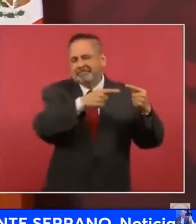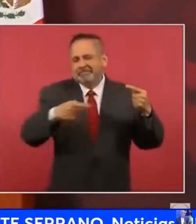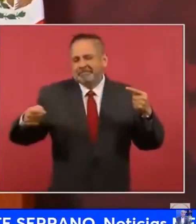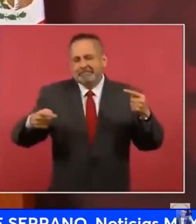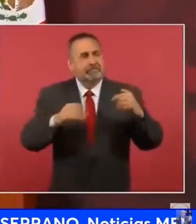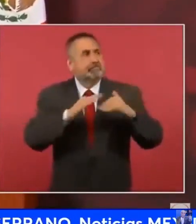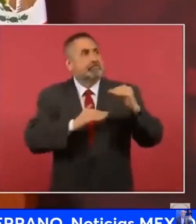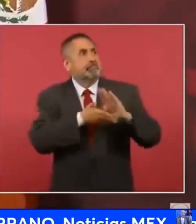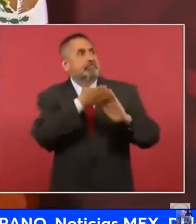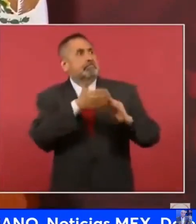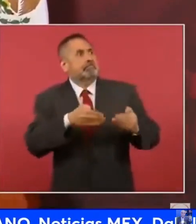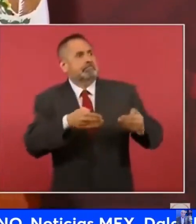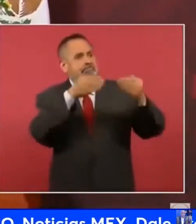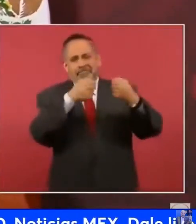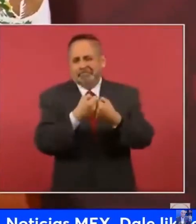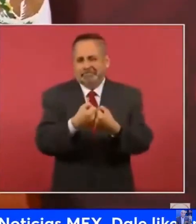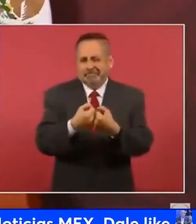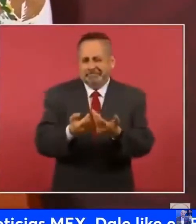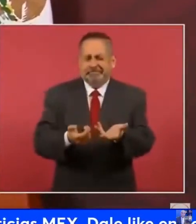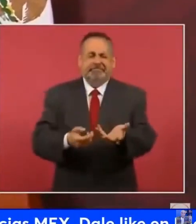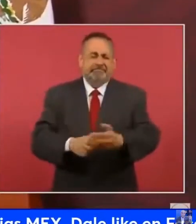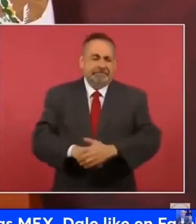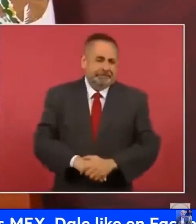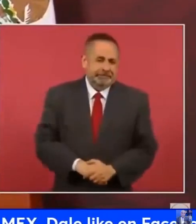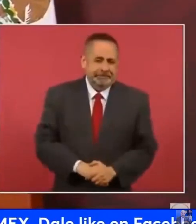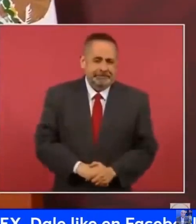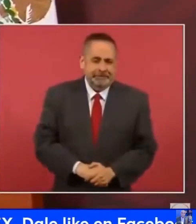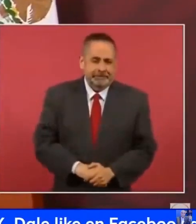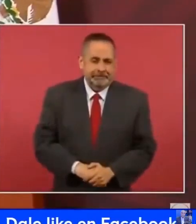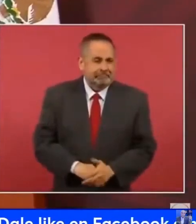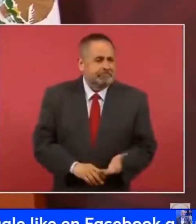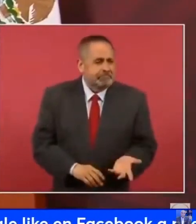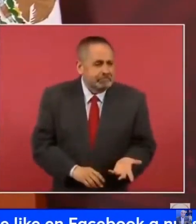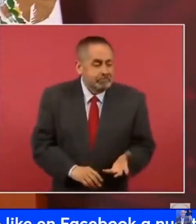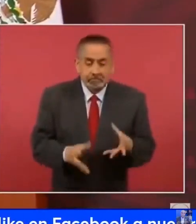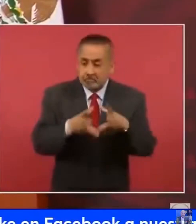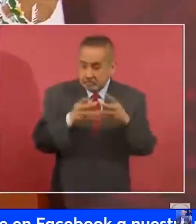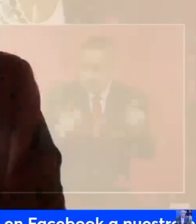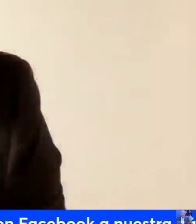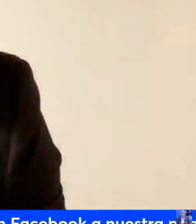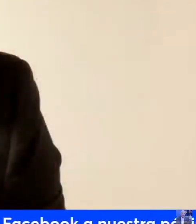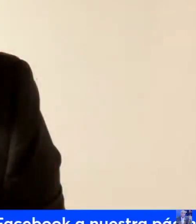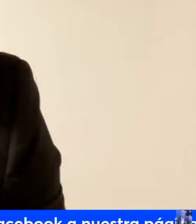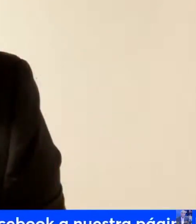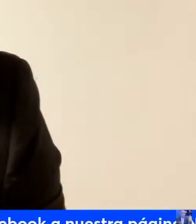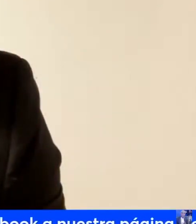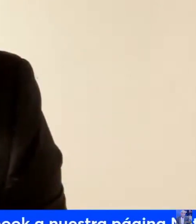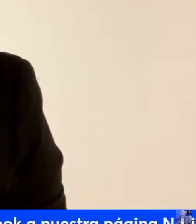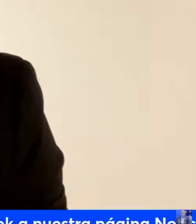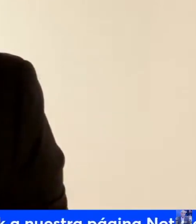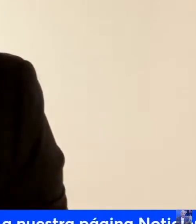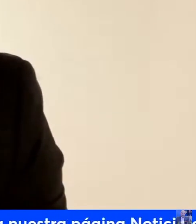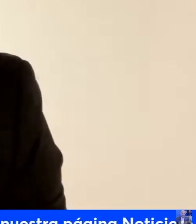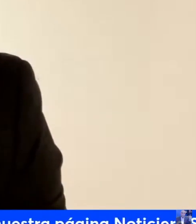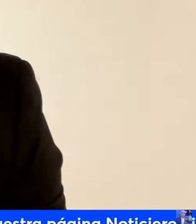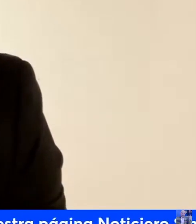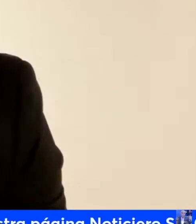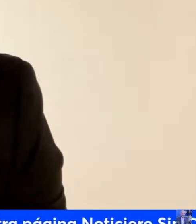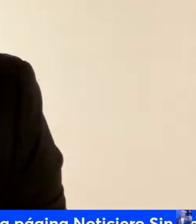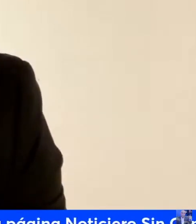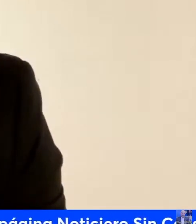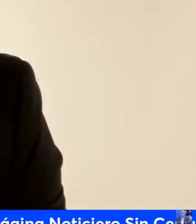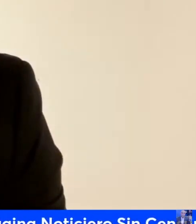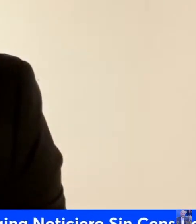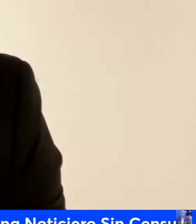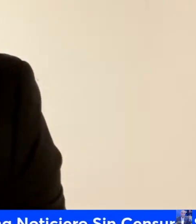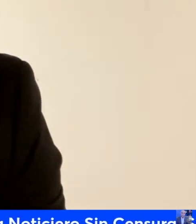muros en la frontera y no se ha resuelto el problema. Ahí está el detalle, diría Cantinflas.